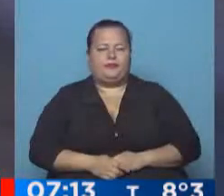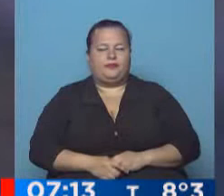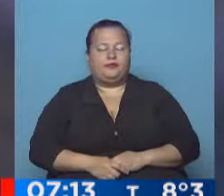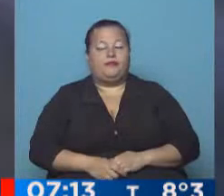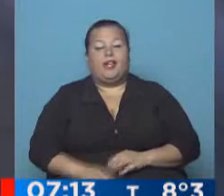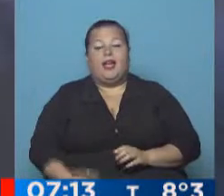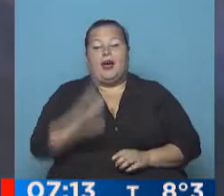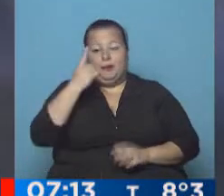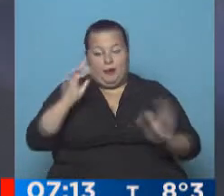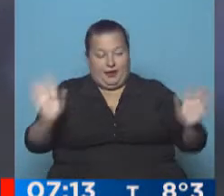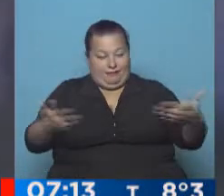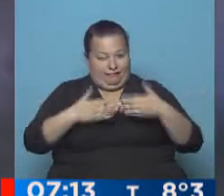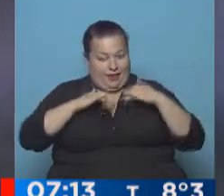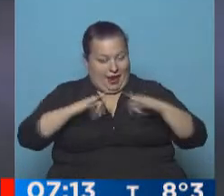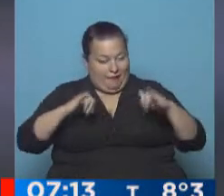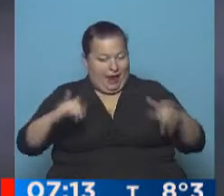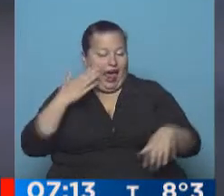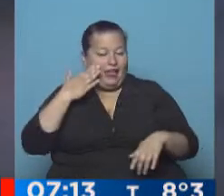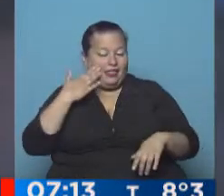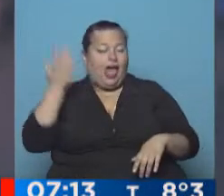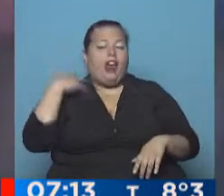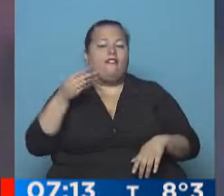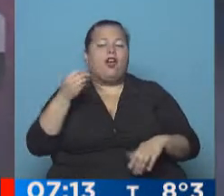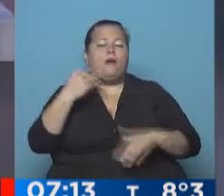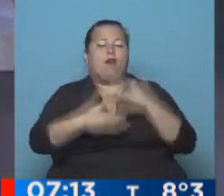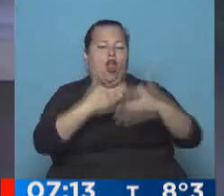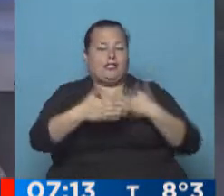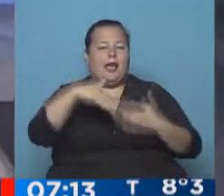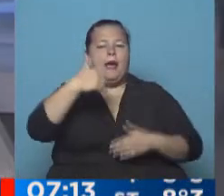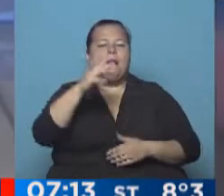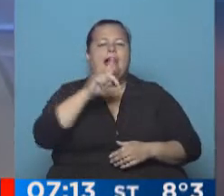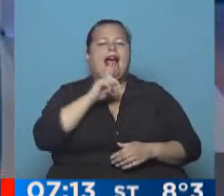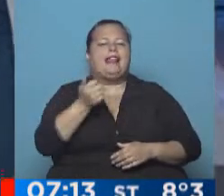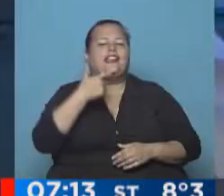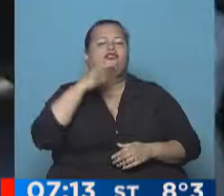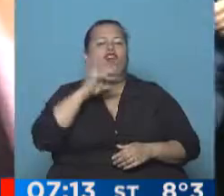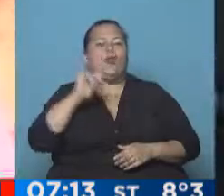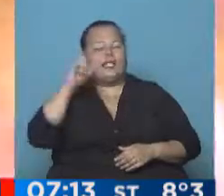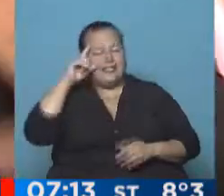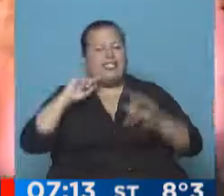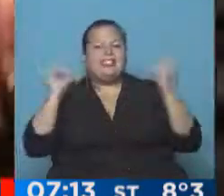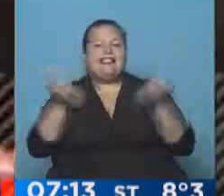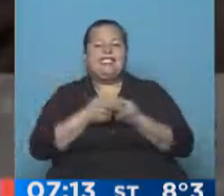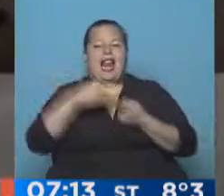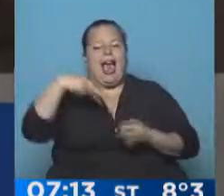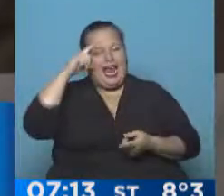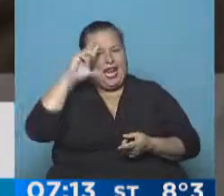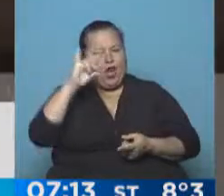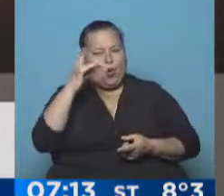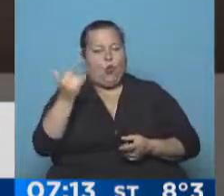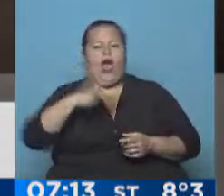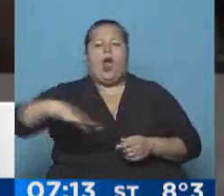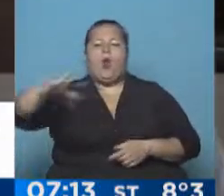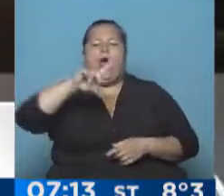Y el primer cierre de campaña de la tarde fue el de progresistas con Margarita Stolbizer a la cabeza en la sala Pablo Neruda, allí en el